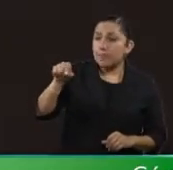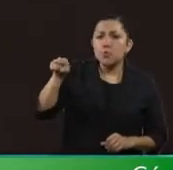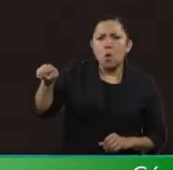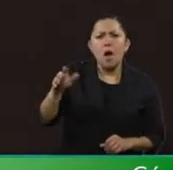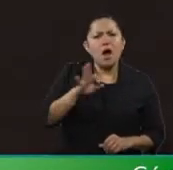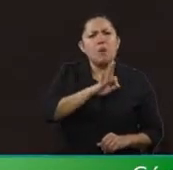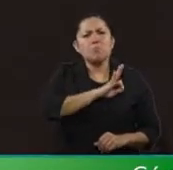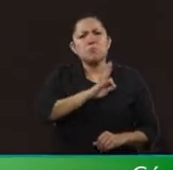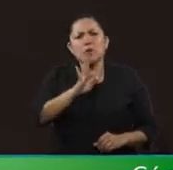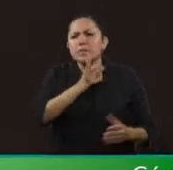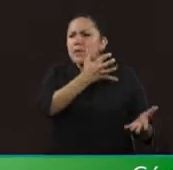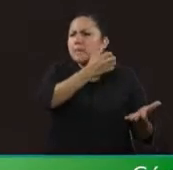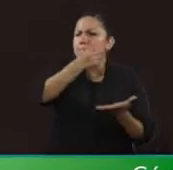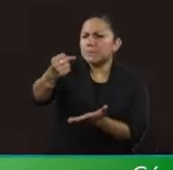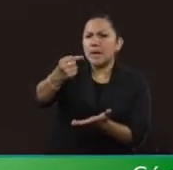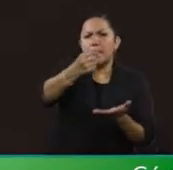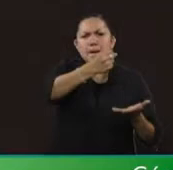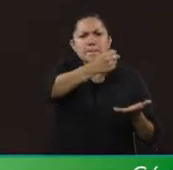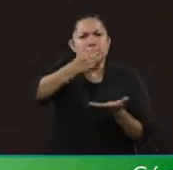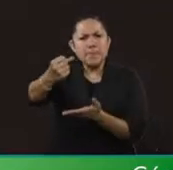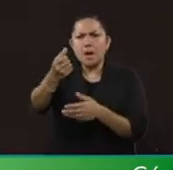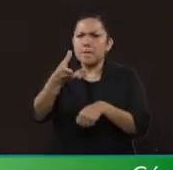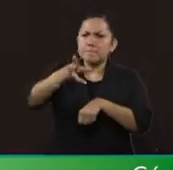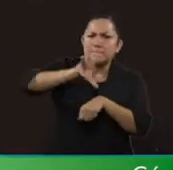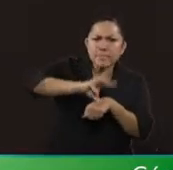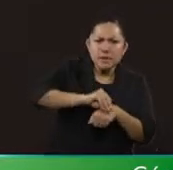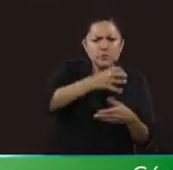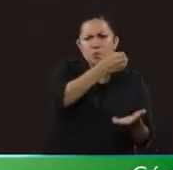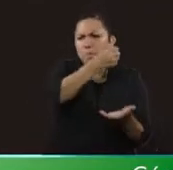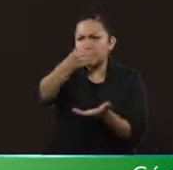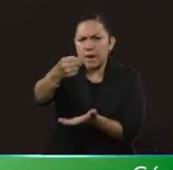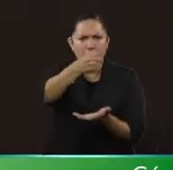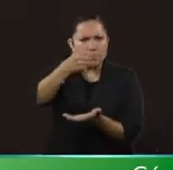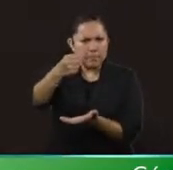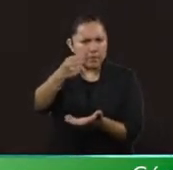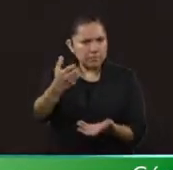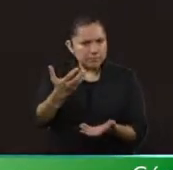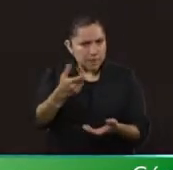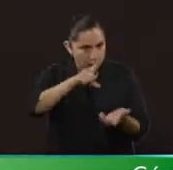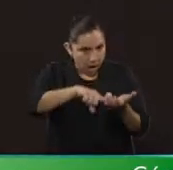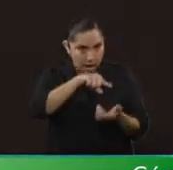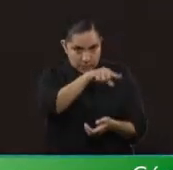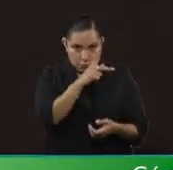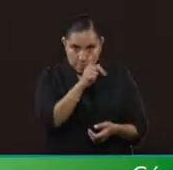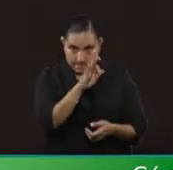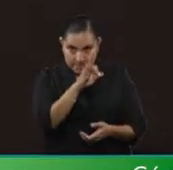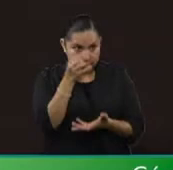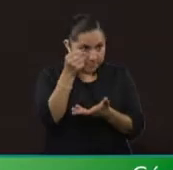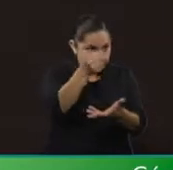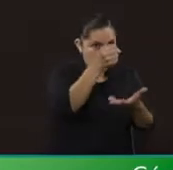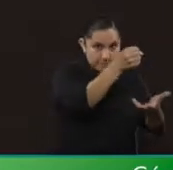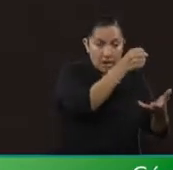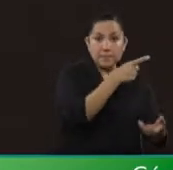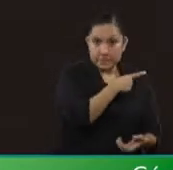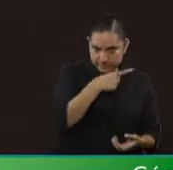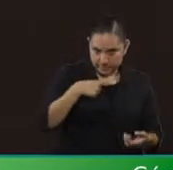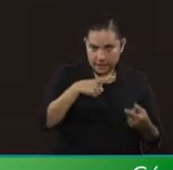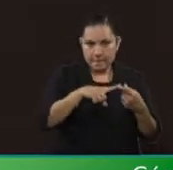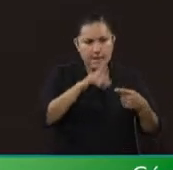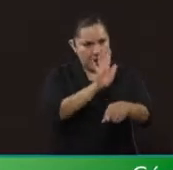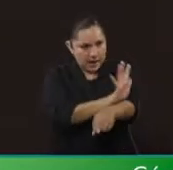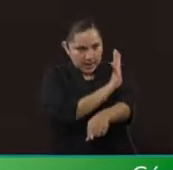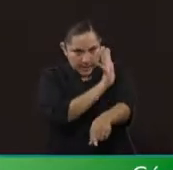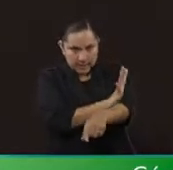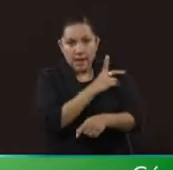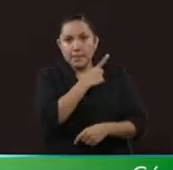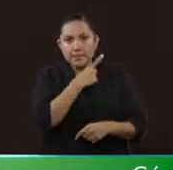les han dado todo el dinero que no les toca fuera del pef Como por ejemplo el asignado para la transición energética y cambio climático que es de